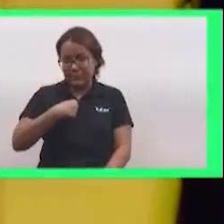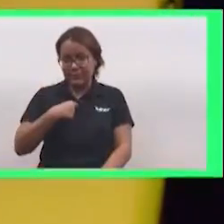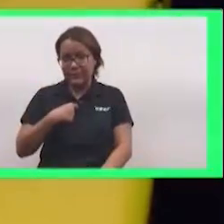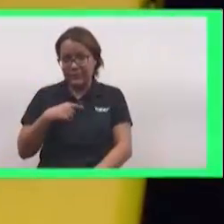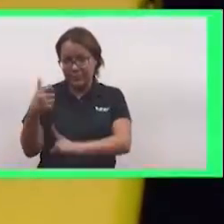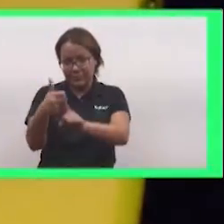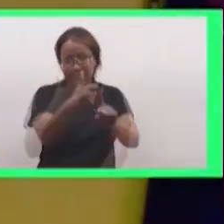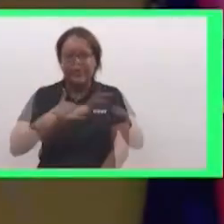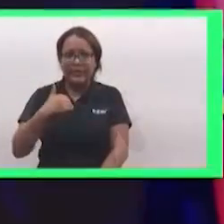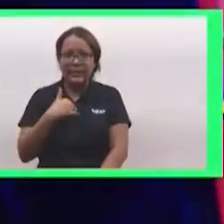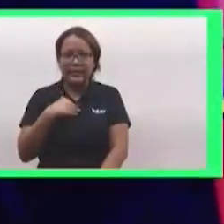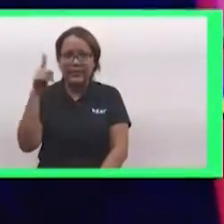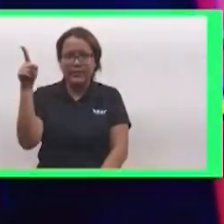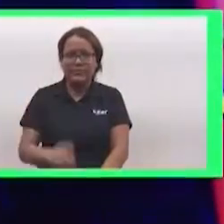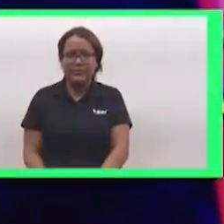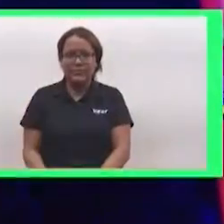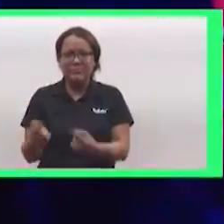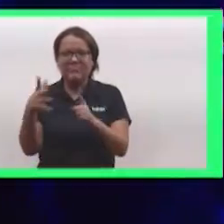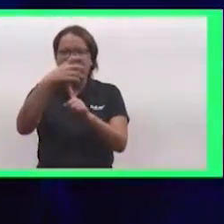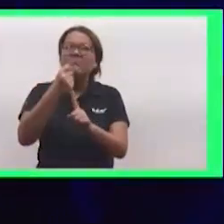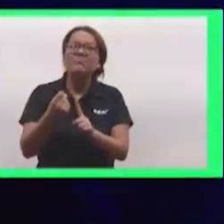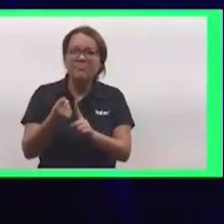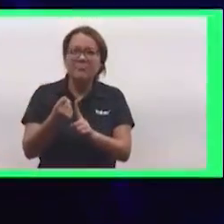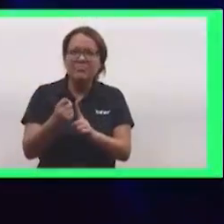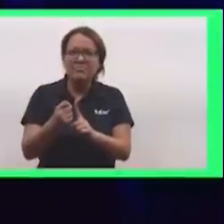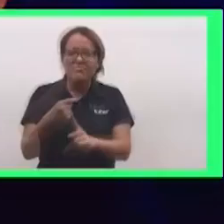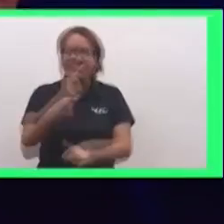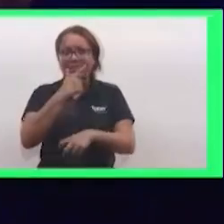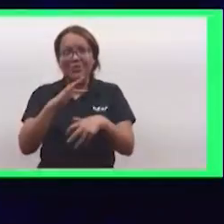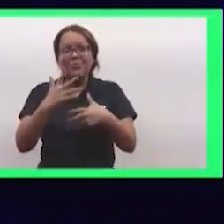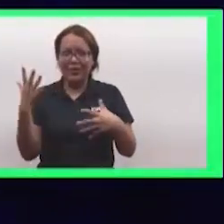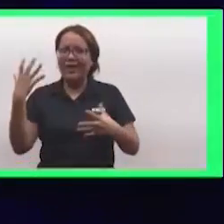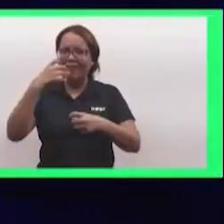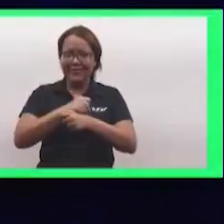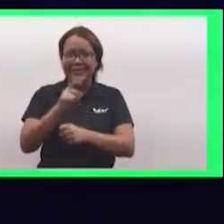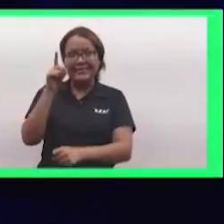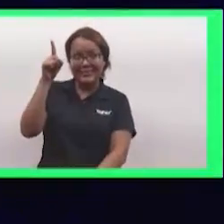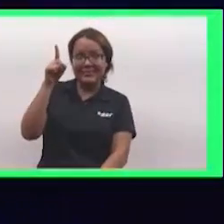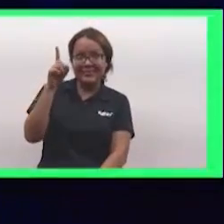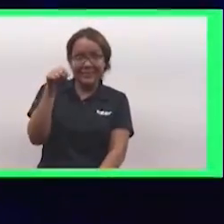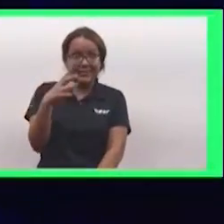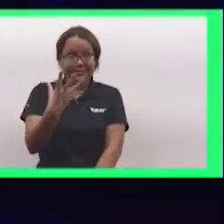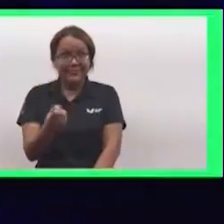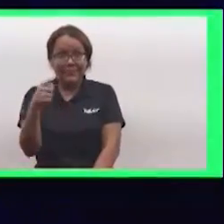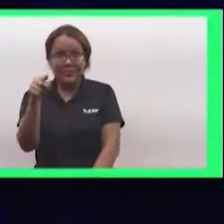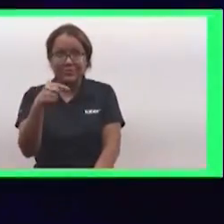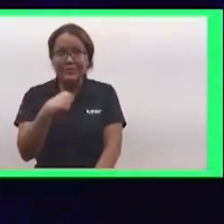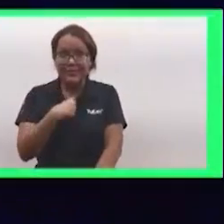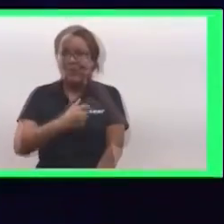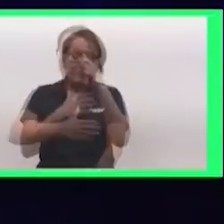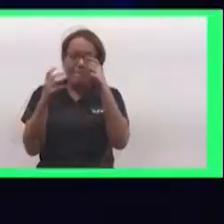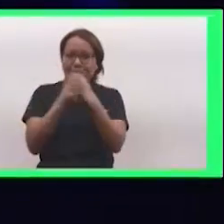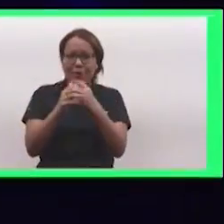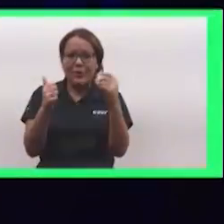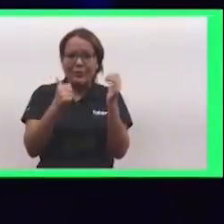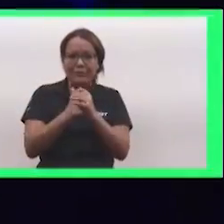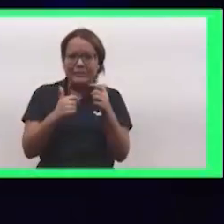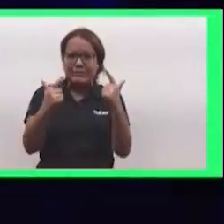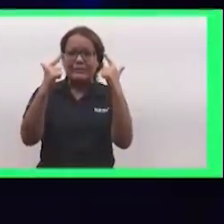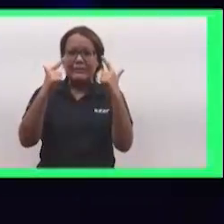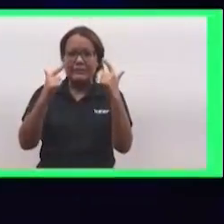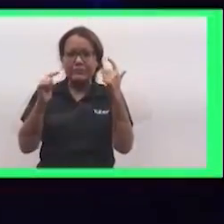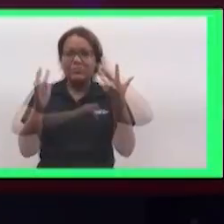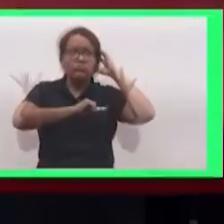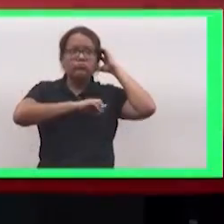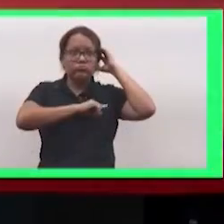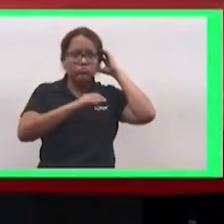cuando caminamos con Dios, pero el propósito no es el mismo para todos. Y si el día de hoy estamos atravesando por un desierto, es porque Dios quiere hablar